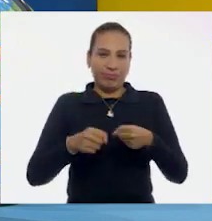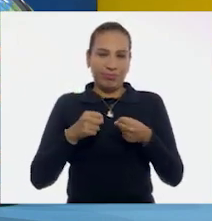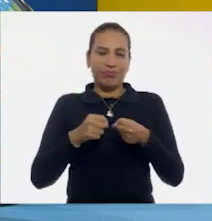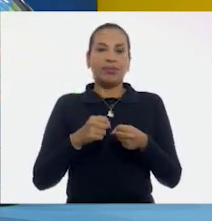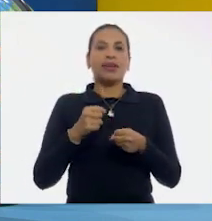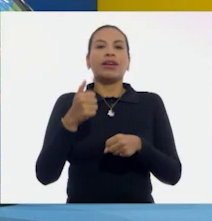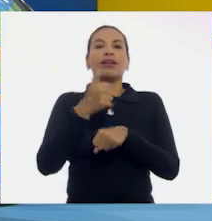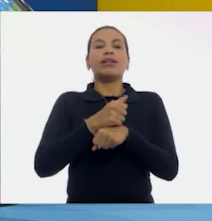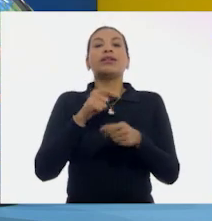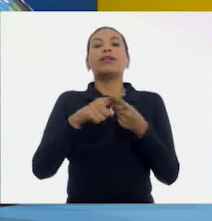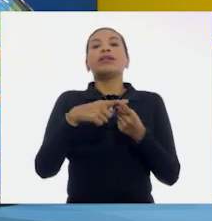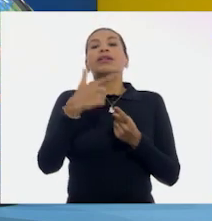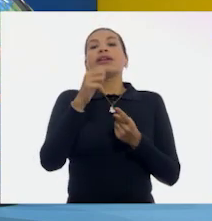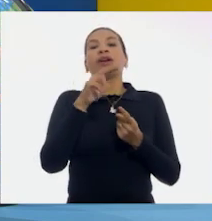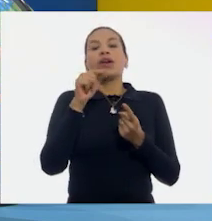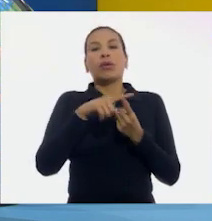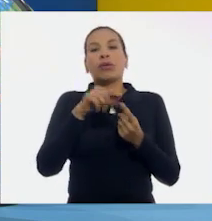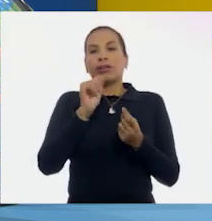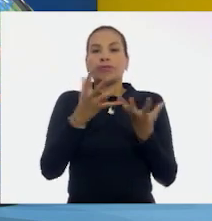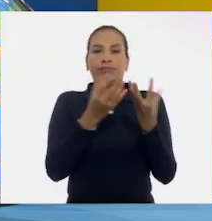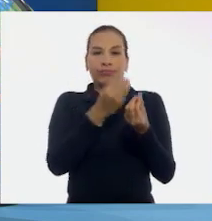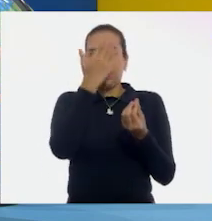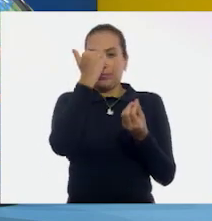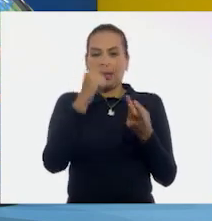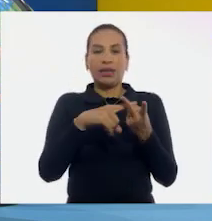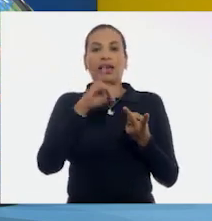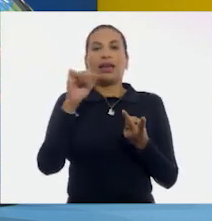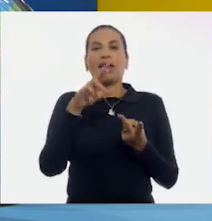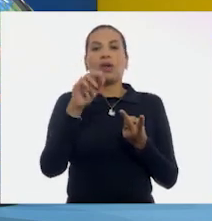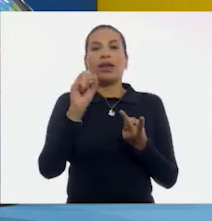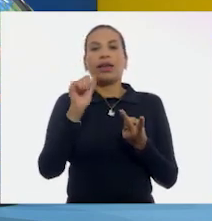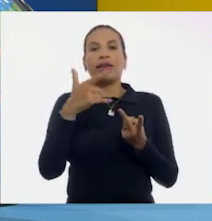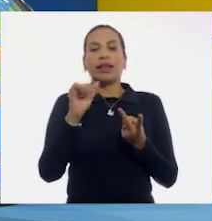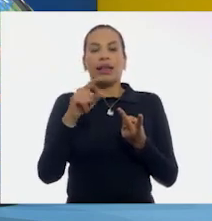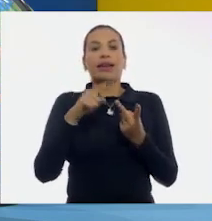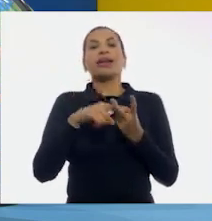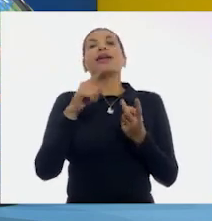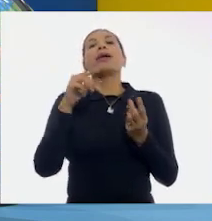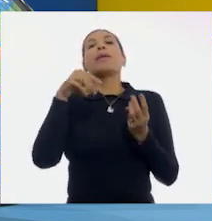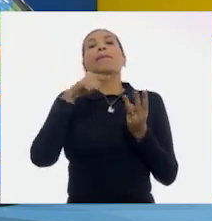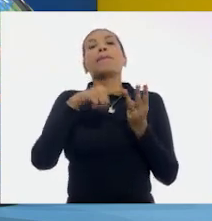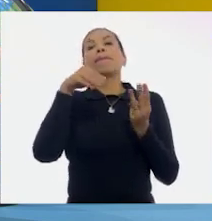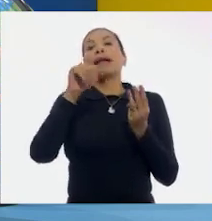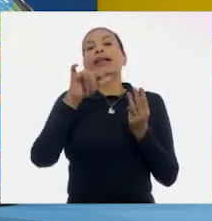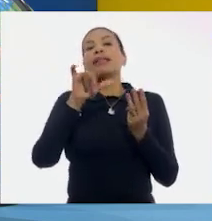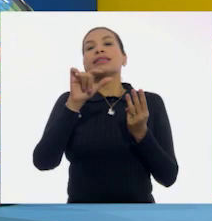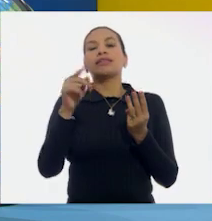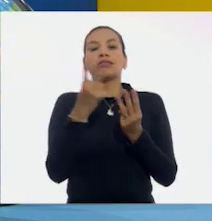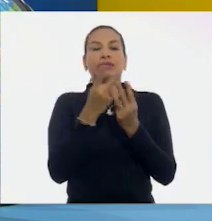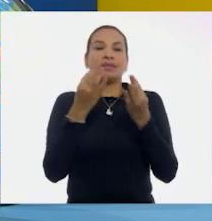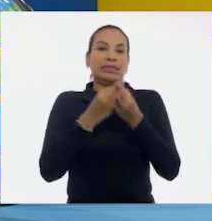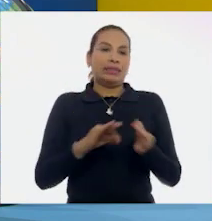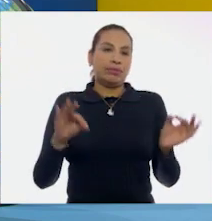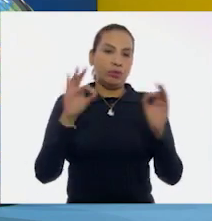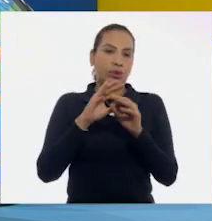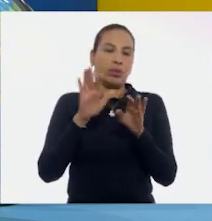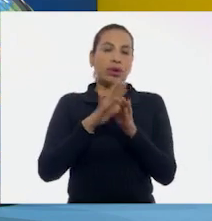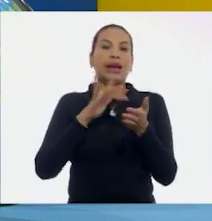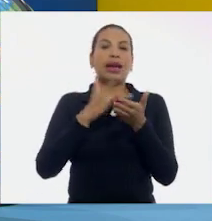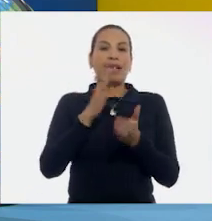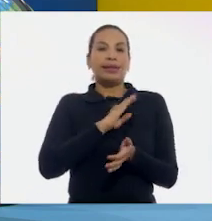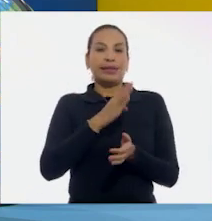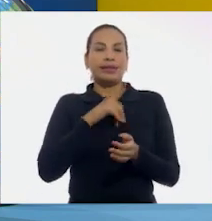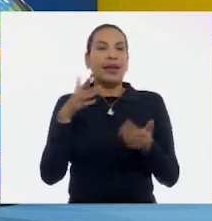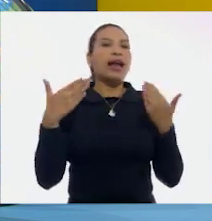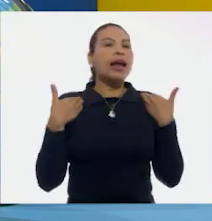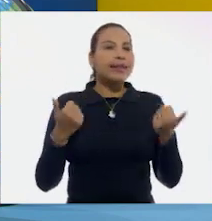ya que se quedó con los mayas, pero Jerónimo de Aguilar y después Malintzin serían fundamentales, porque fue gracias a ellos que los españoles pudieron